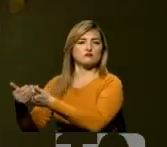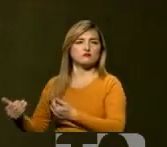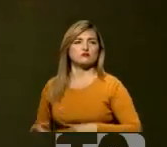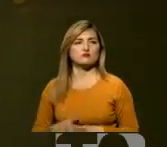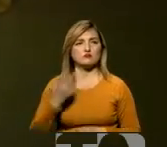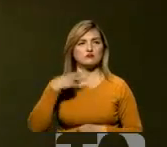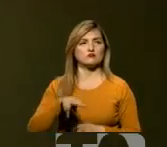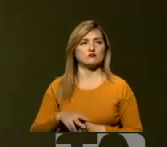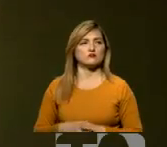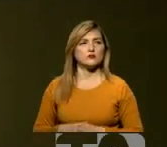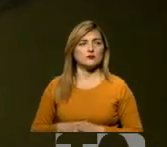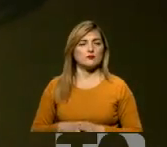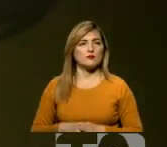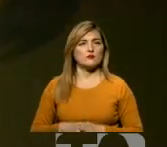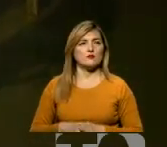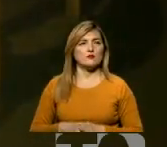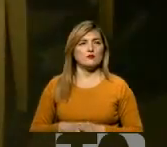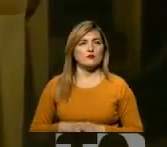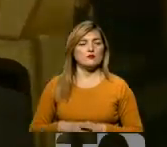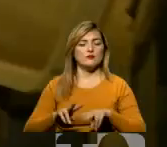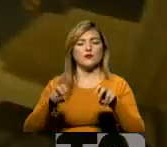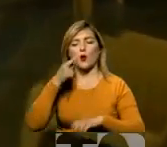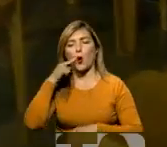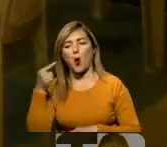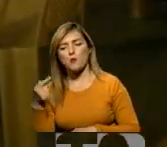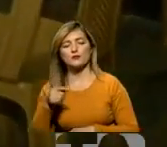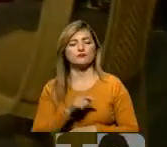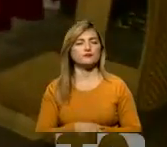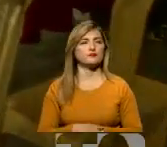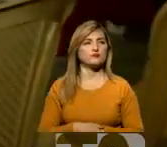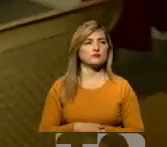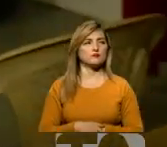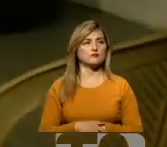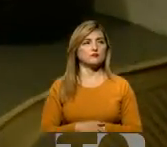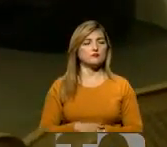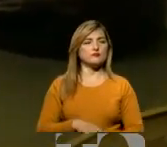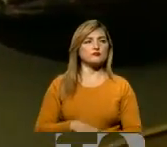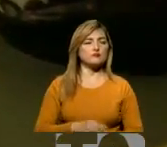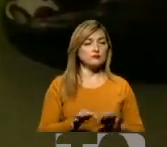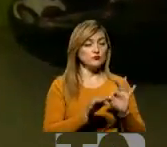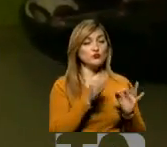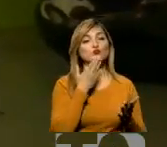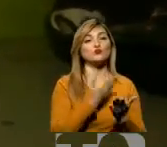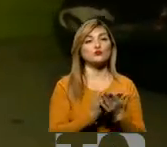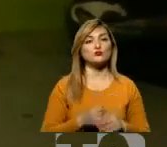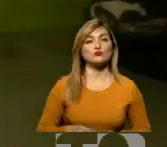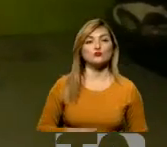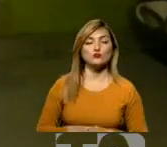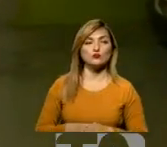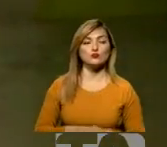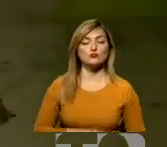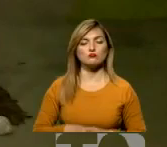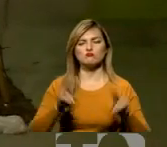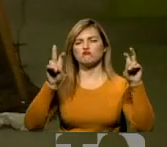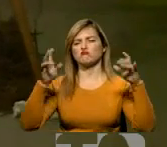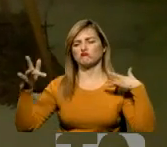las imágenes que están viendo, ahorita estamos en la sala de la versión de ellos, con Pancho Viñachi y Diego Ulloa. Perfecto. En la parte de Felices los